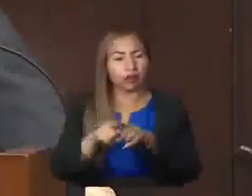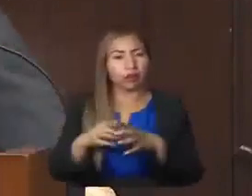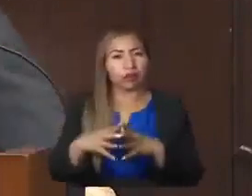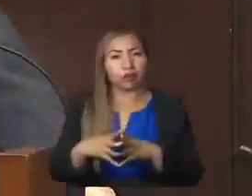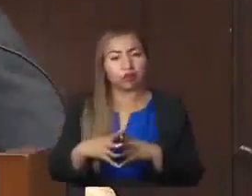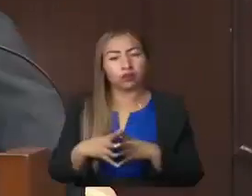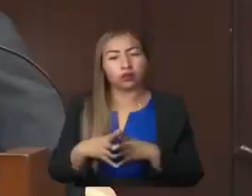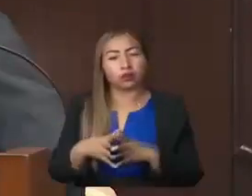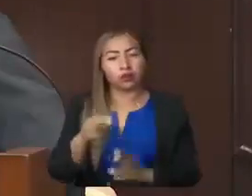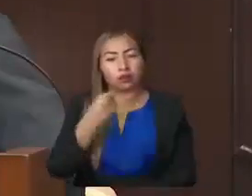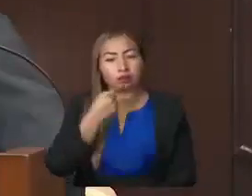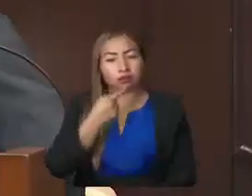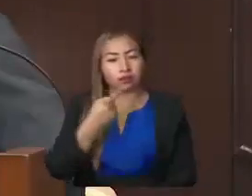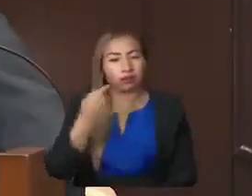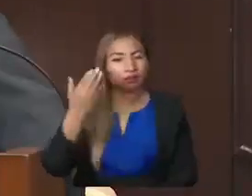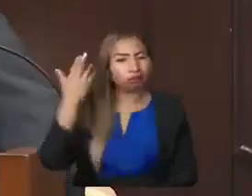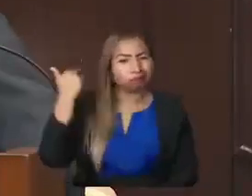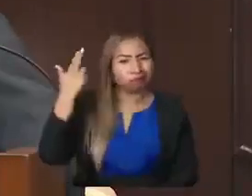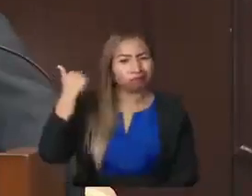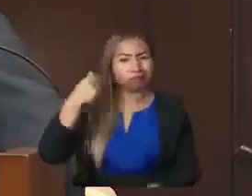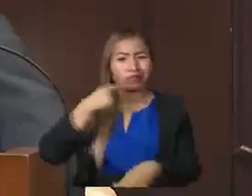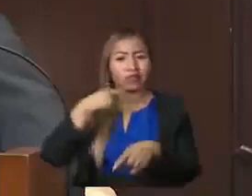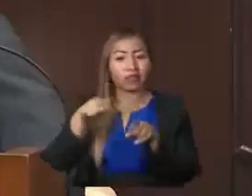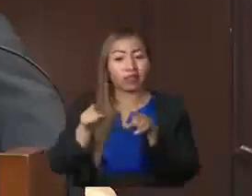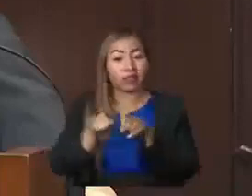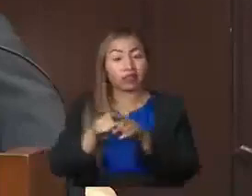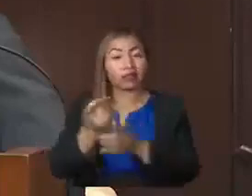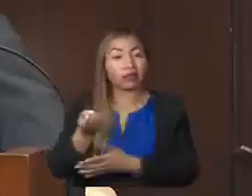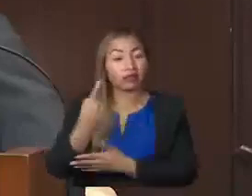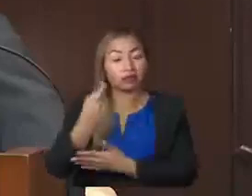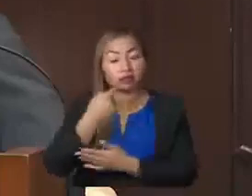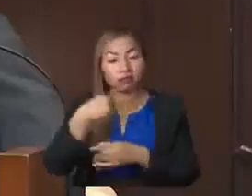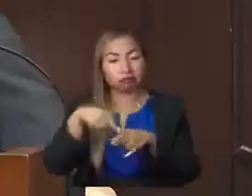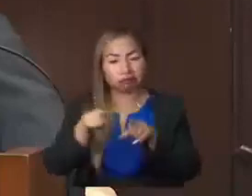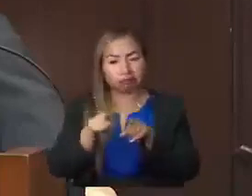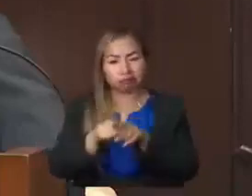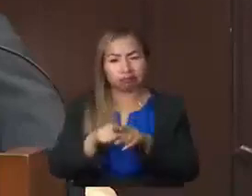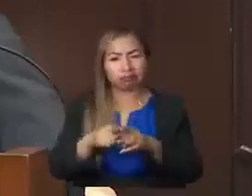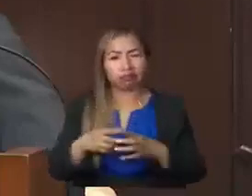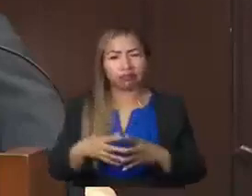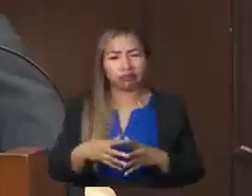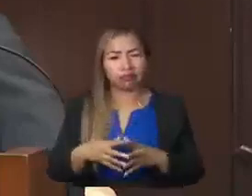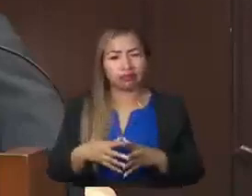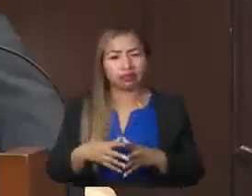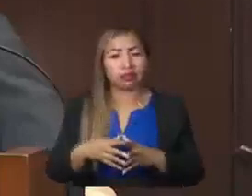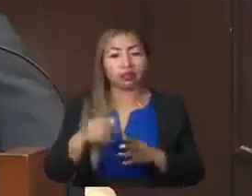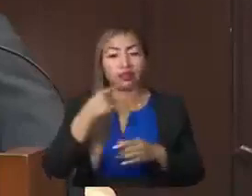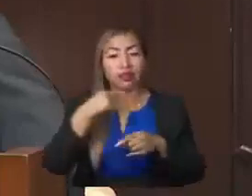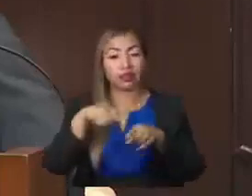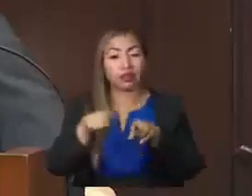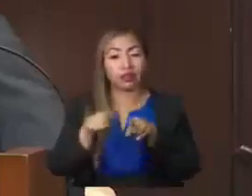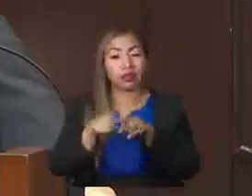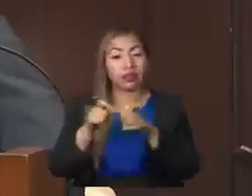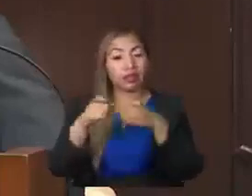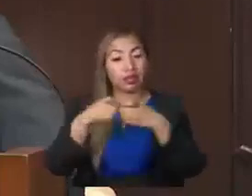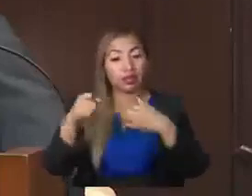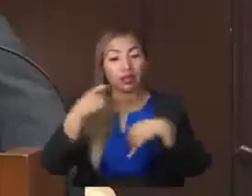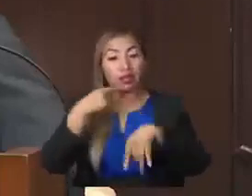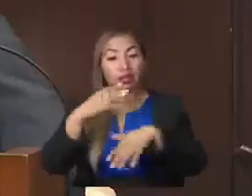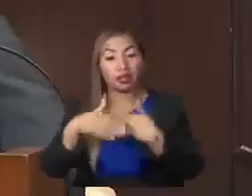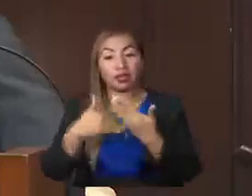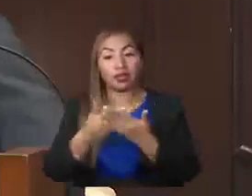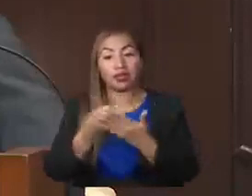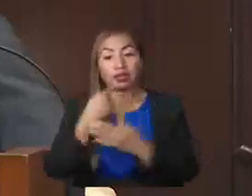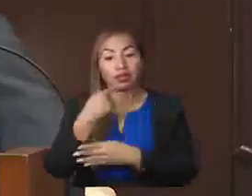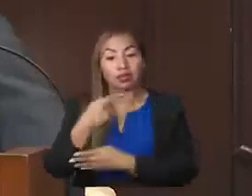histórica insuficiente en materia de verticalidad, energía y acciones expeditas ante el